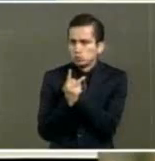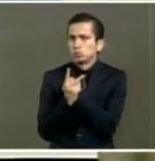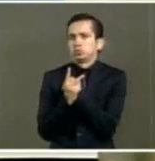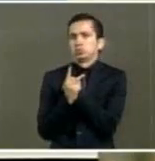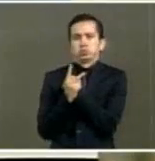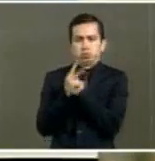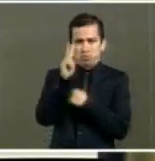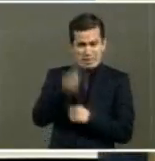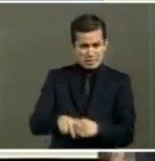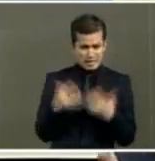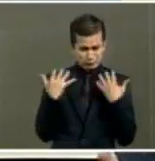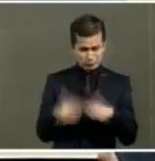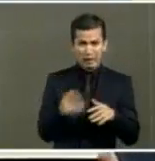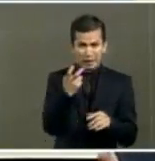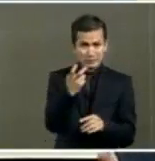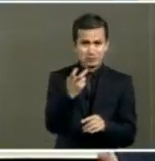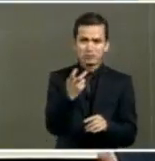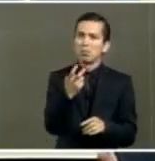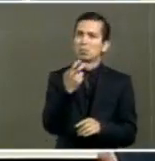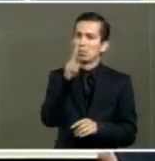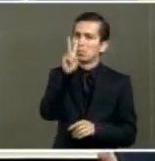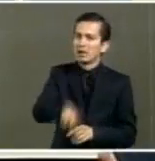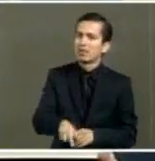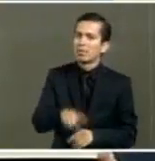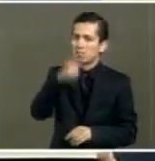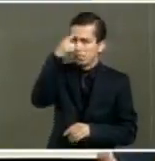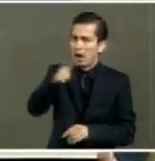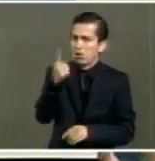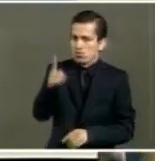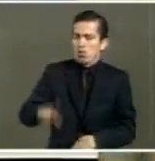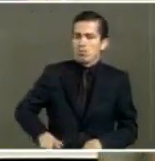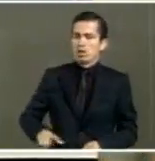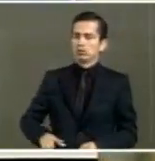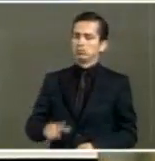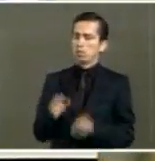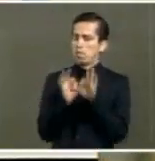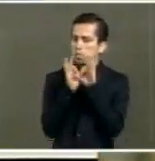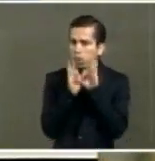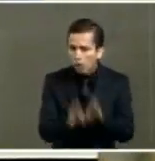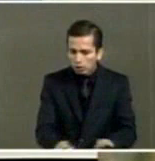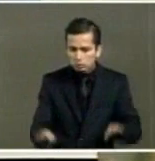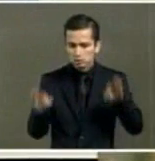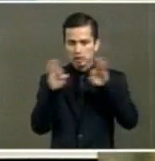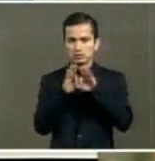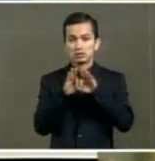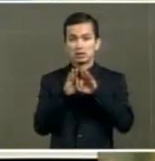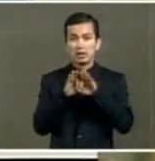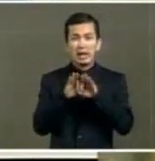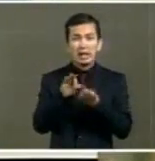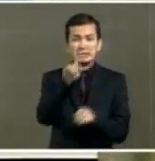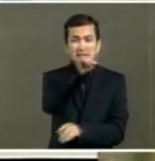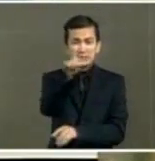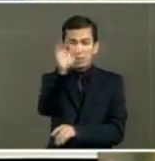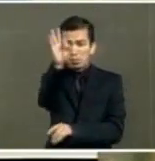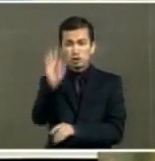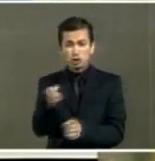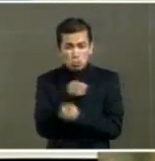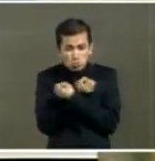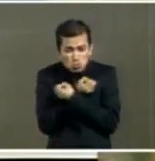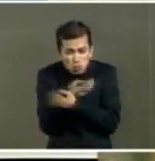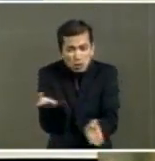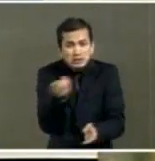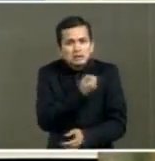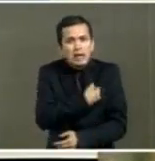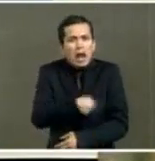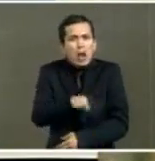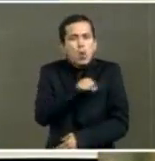por sí solas serían mérito suficiente para cualquier gobierno. Alcanzar la cobertura universal de salud colocará